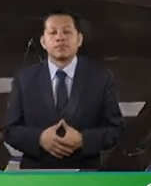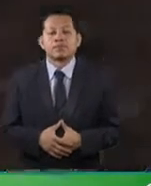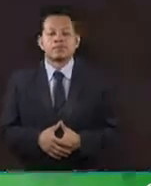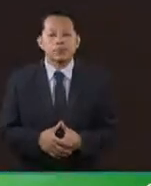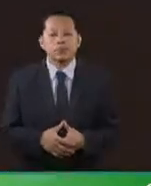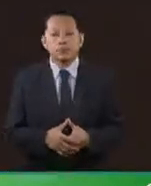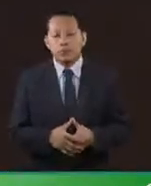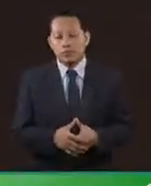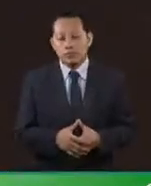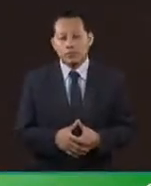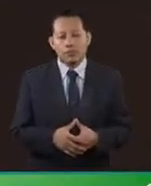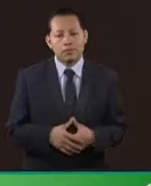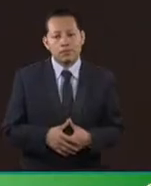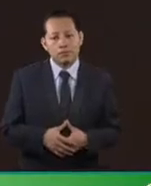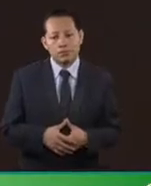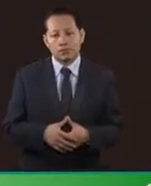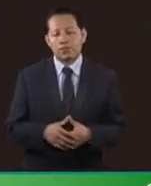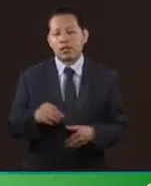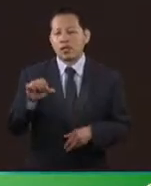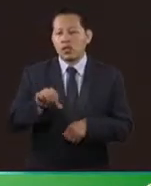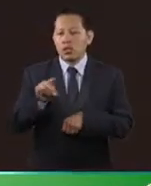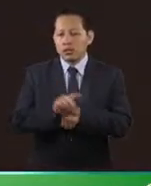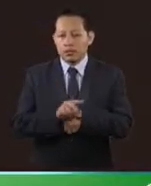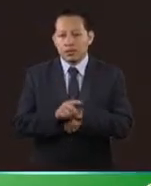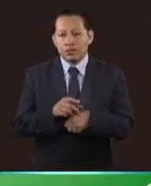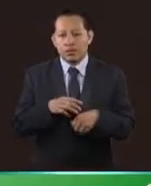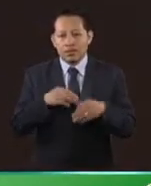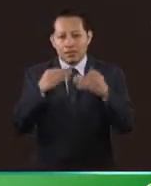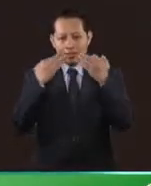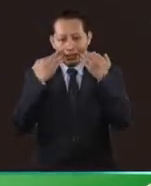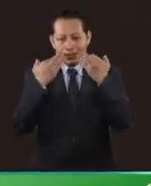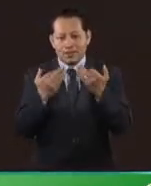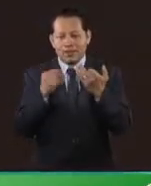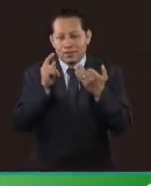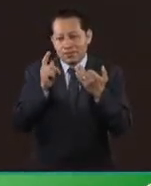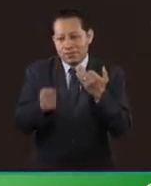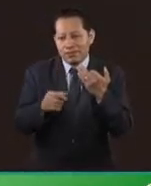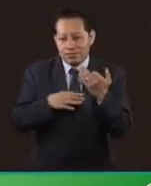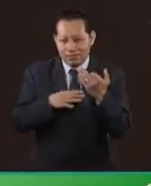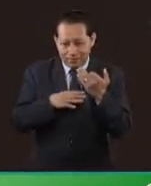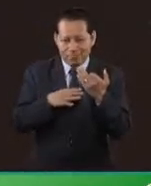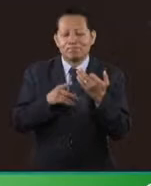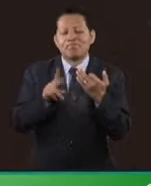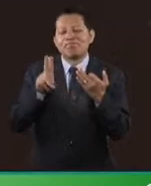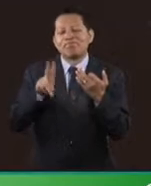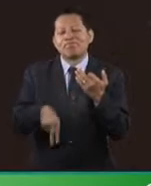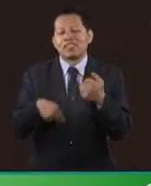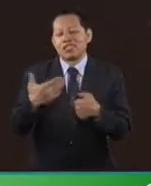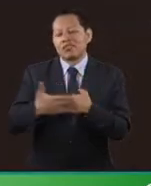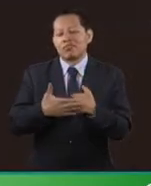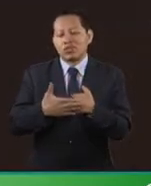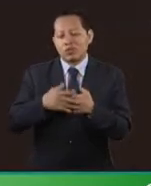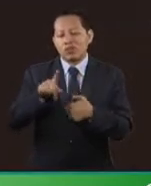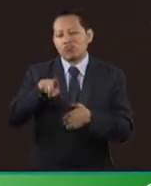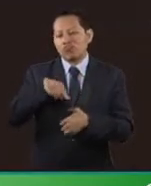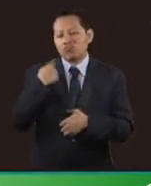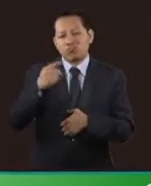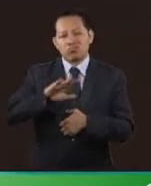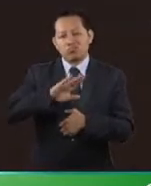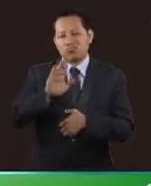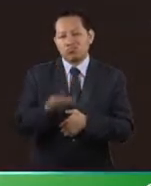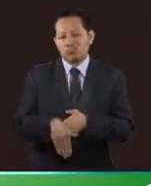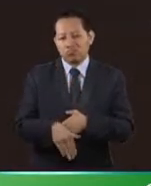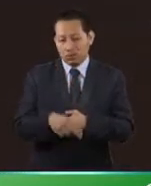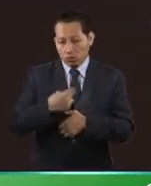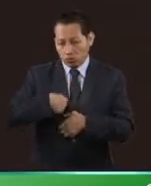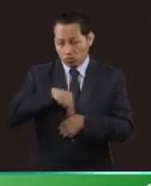Gracias lo que estamos viendo el día de hoy es la crónica de una Muerte anunciada Y definitivamente no nos